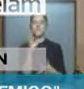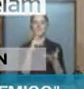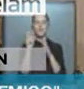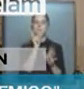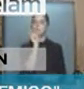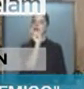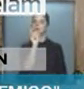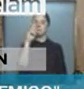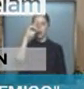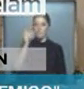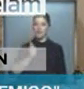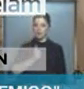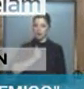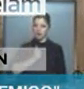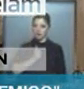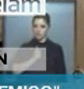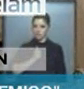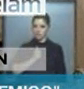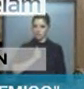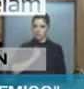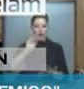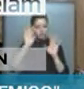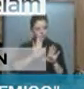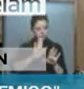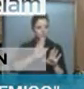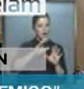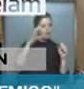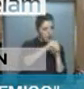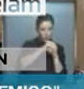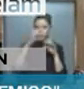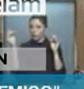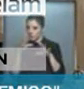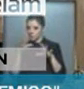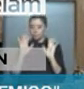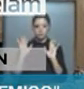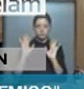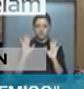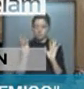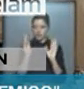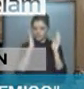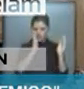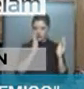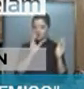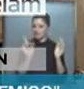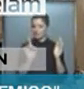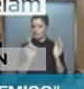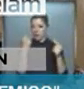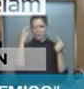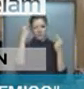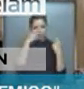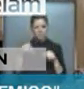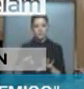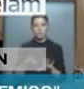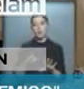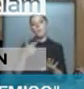concepto militar, ¿no? Un concepto blindado. O sea, si no estás de acuerdo conmigo, sos mi enemigo. Que es lo que por allí